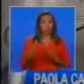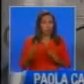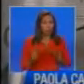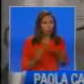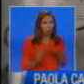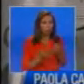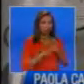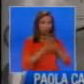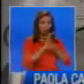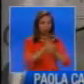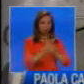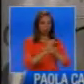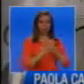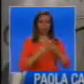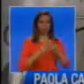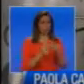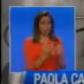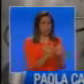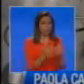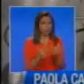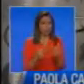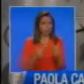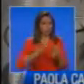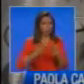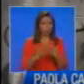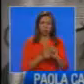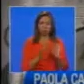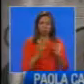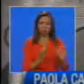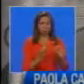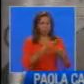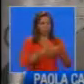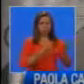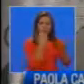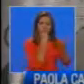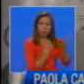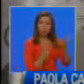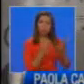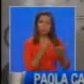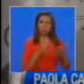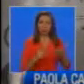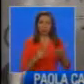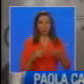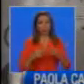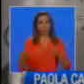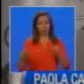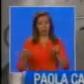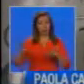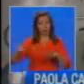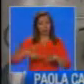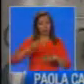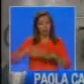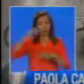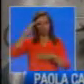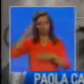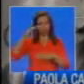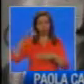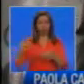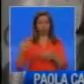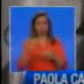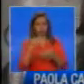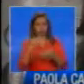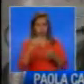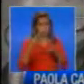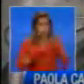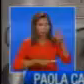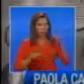cumplía con todos sus requisitos. Si la Agencia Municipal de Tránsito identificó que no tenía todas las o no pasaba